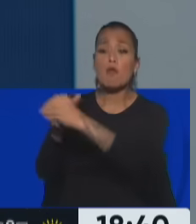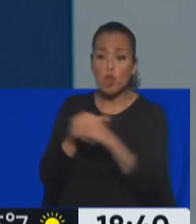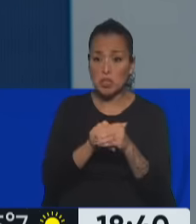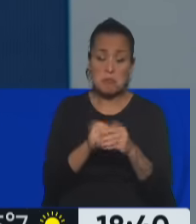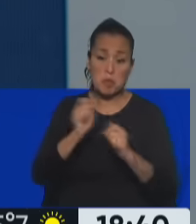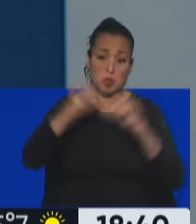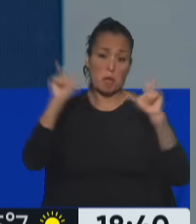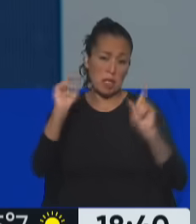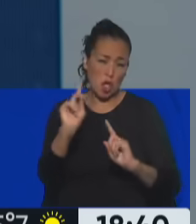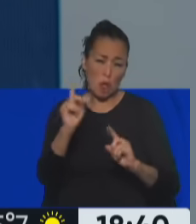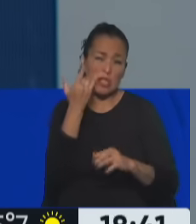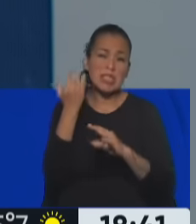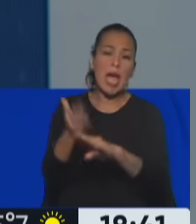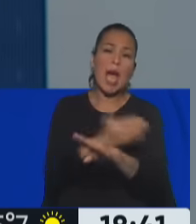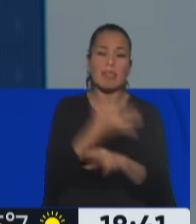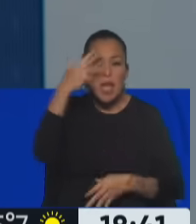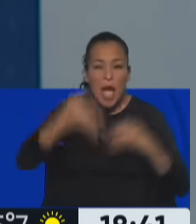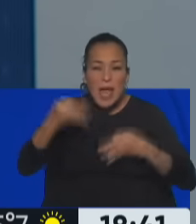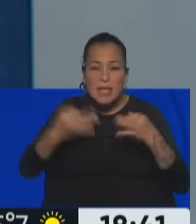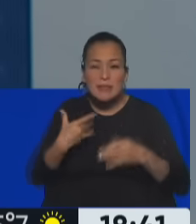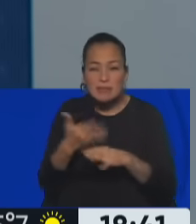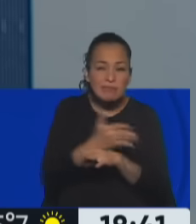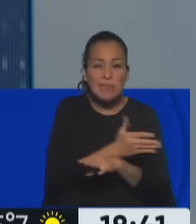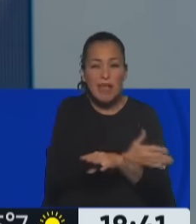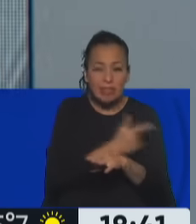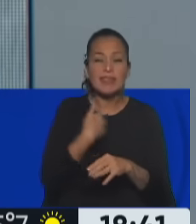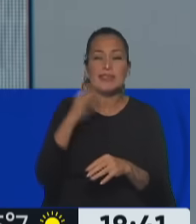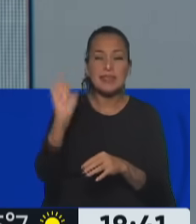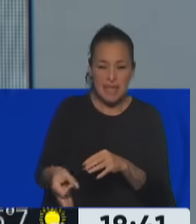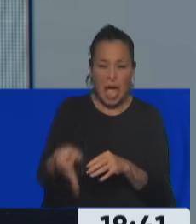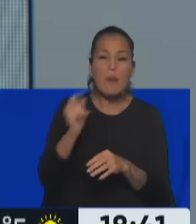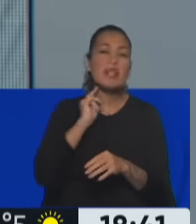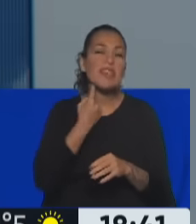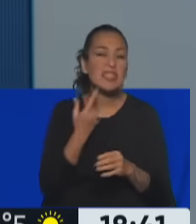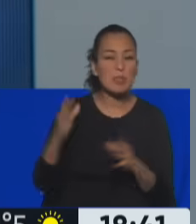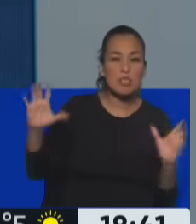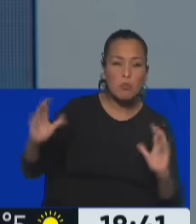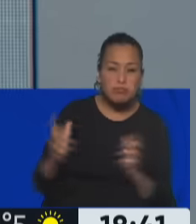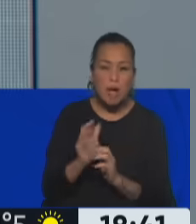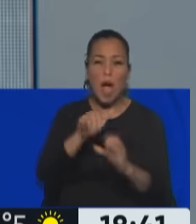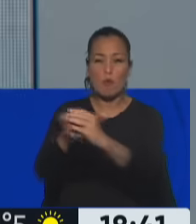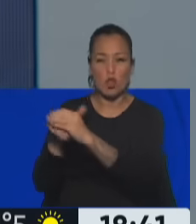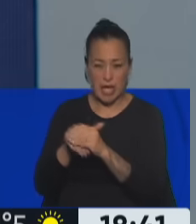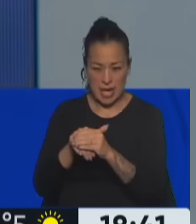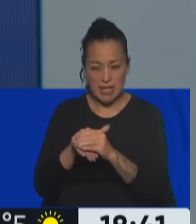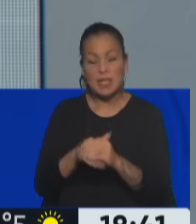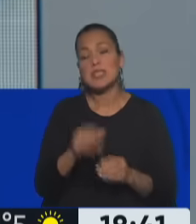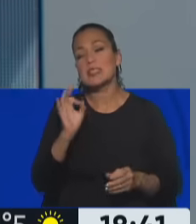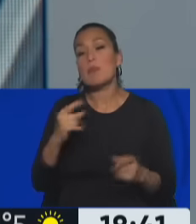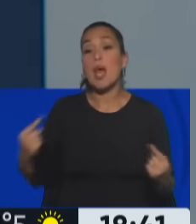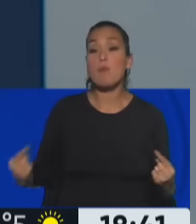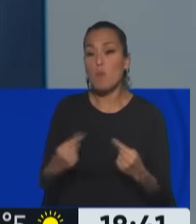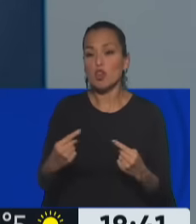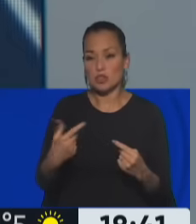lo que vaticinaban ya los sondeos del porcentaje que se esperaba que vaya a votar. ¿Por qué? Por un lado, la oposición que lo